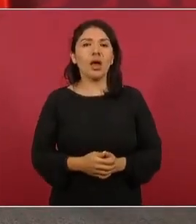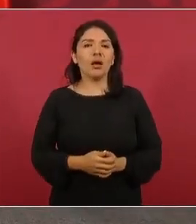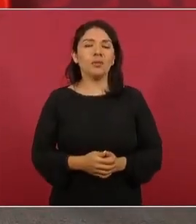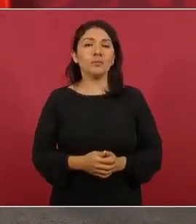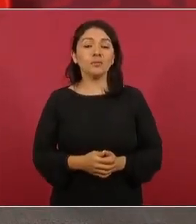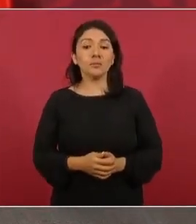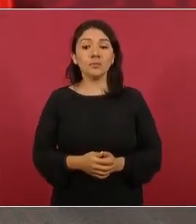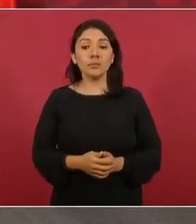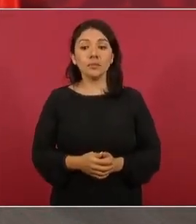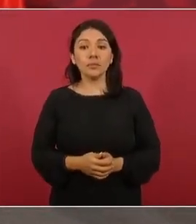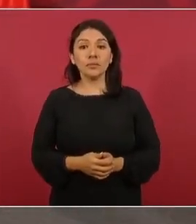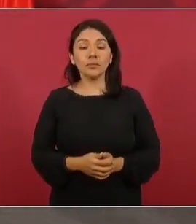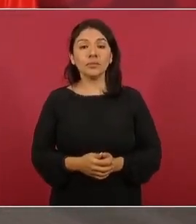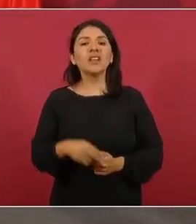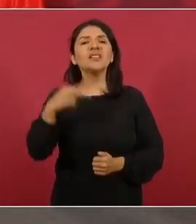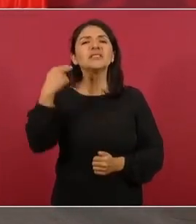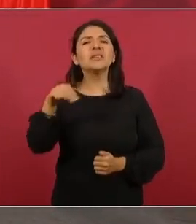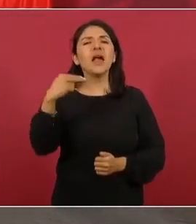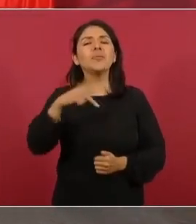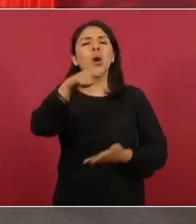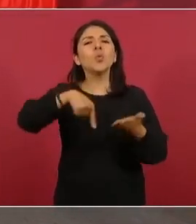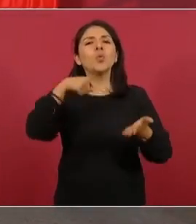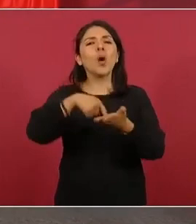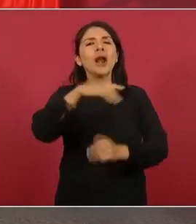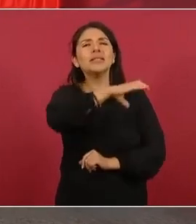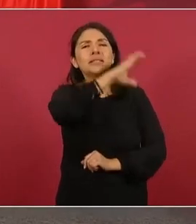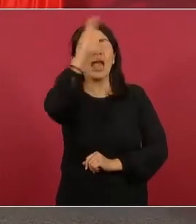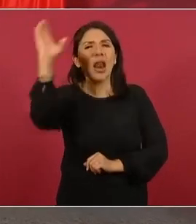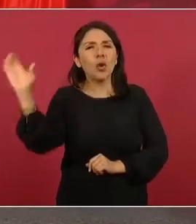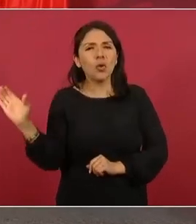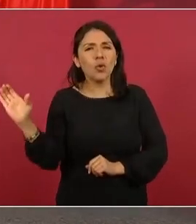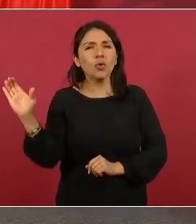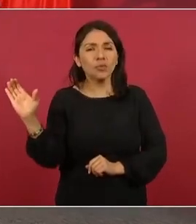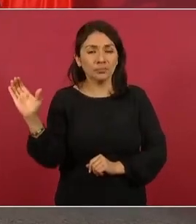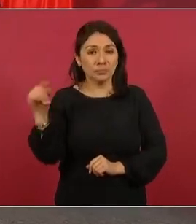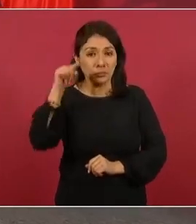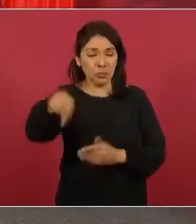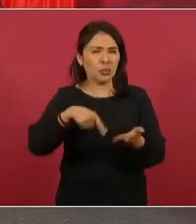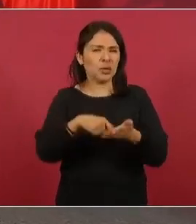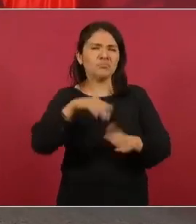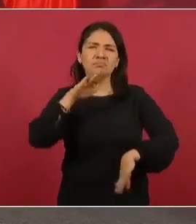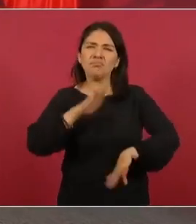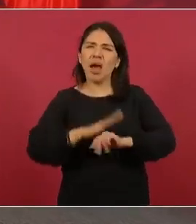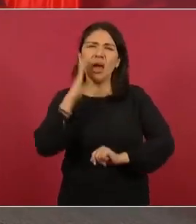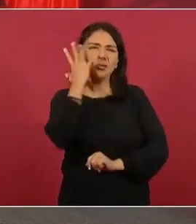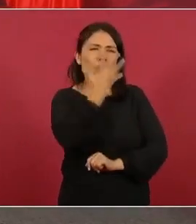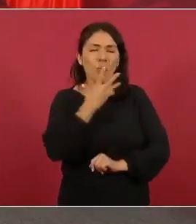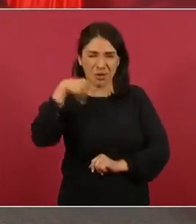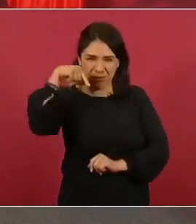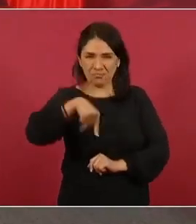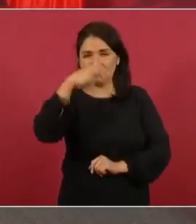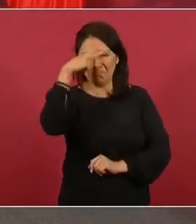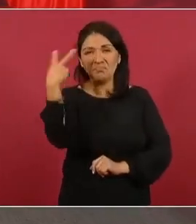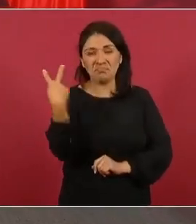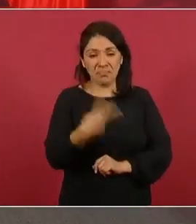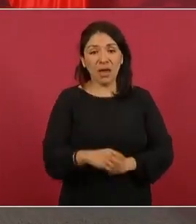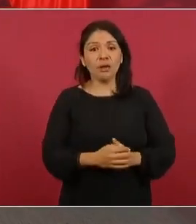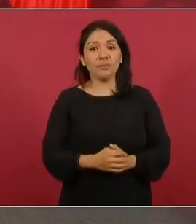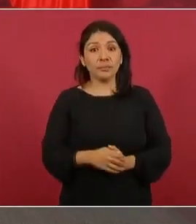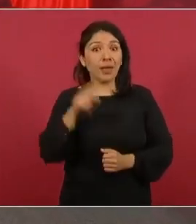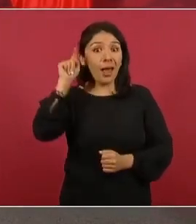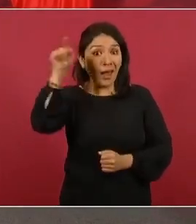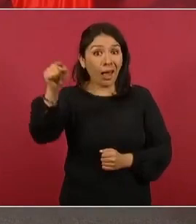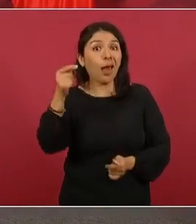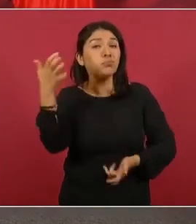Huasteca, se llama El Cielo, una de las zonas más bellas de México. Pues ahí hay un